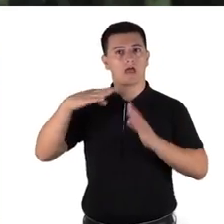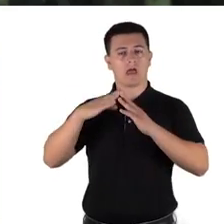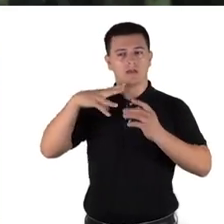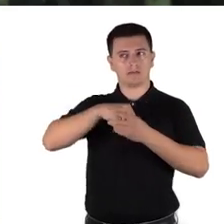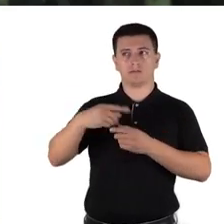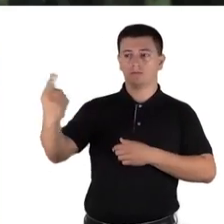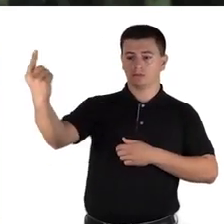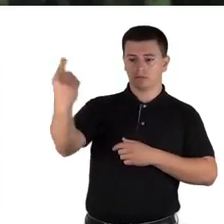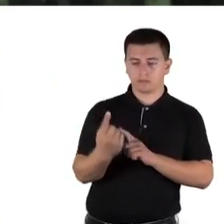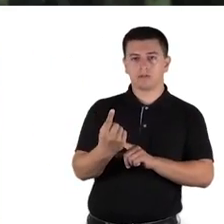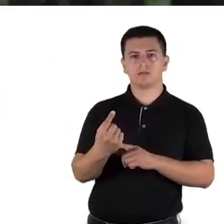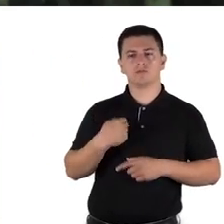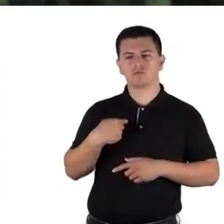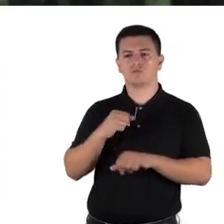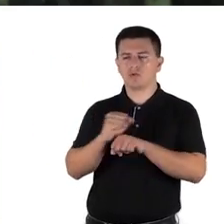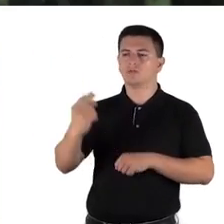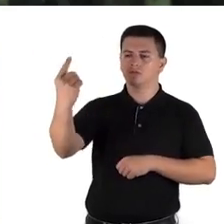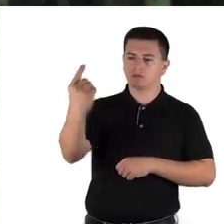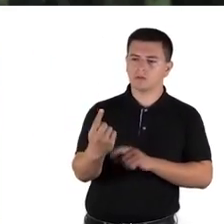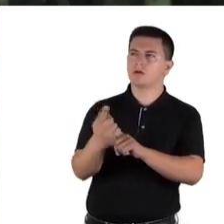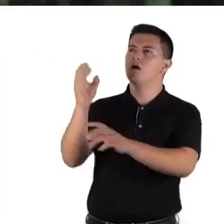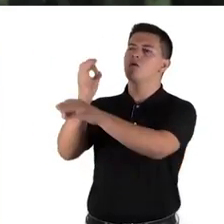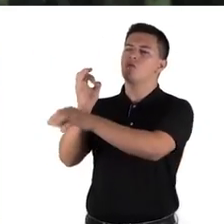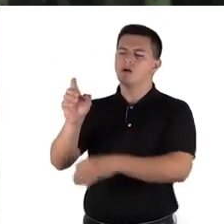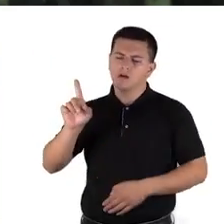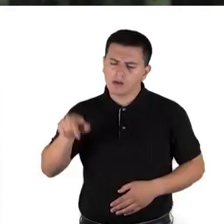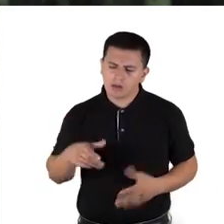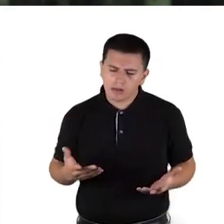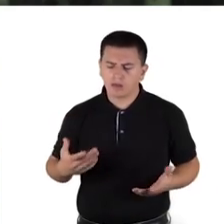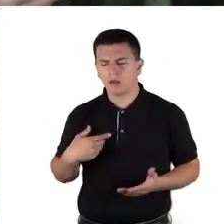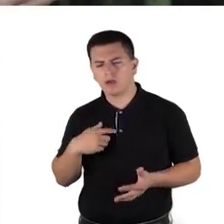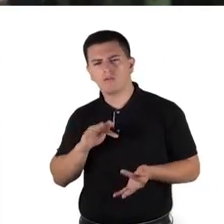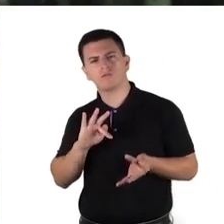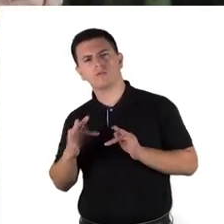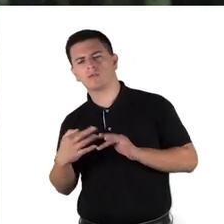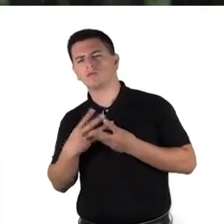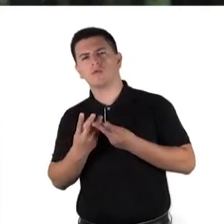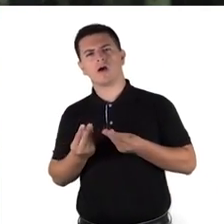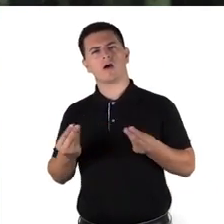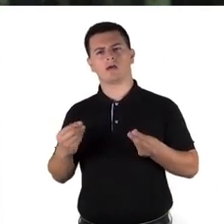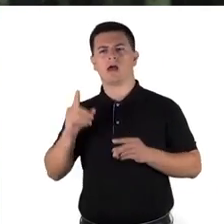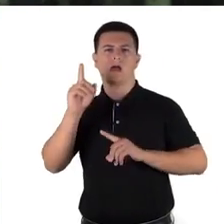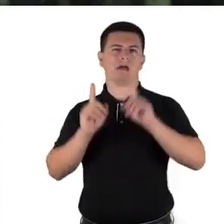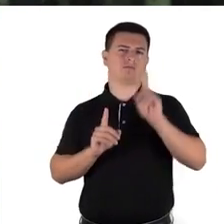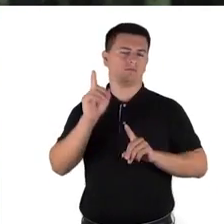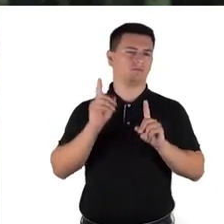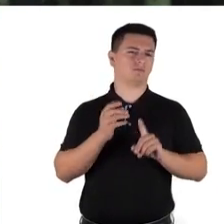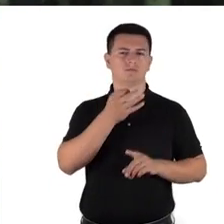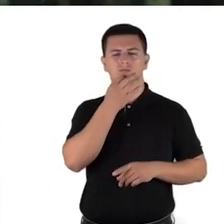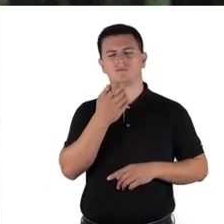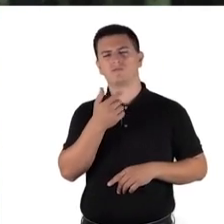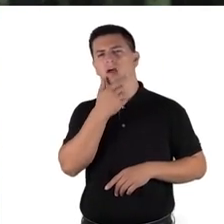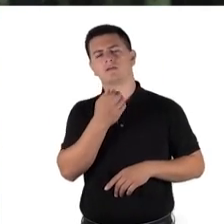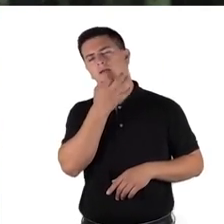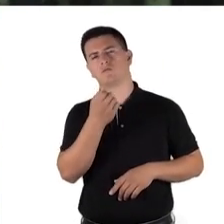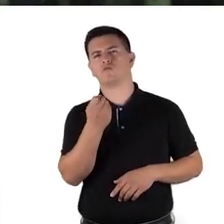aprendizaje. Pero nosotros como adultos en la casa lo que podemos hacer es darle significado a eso que aprenden en la escuela, que a veces son como